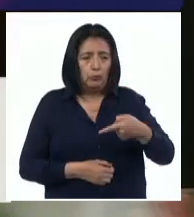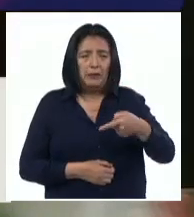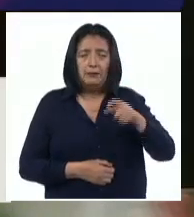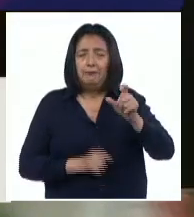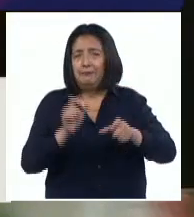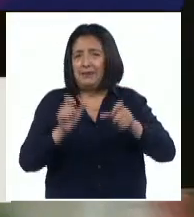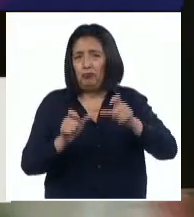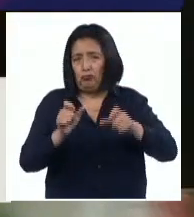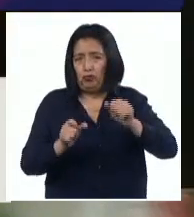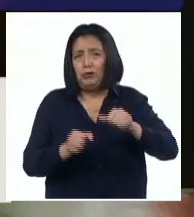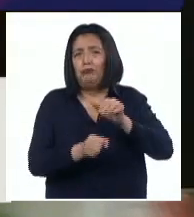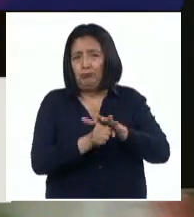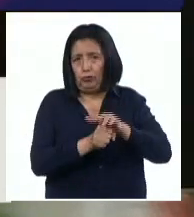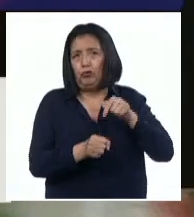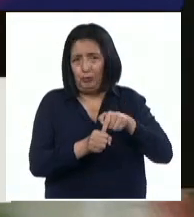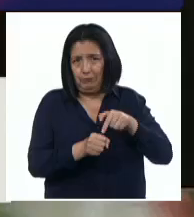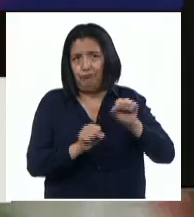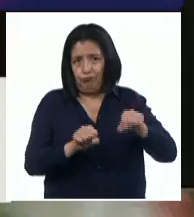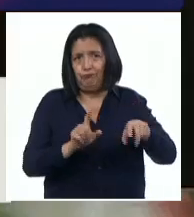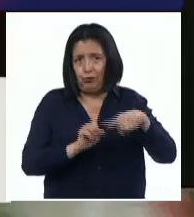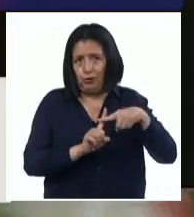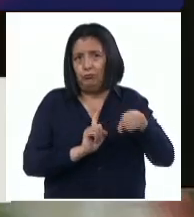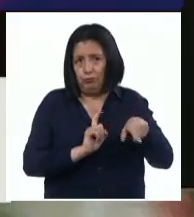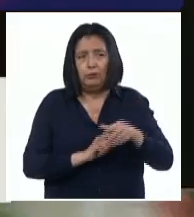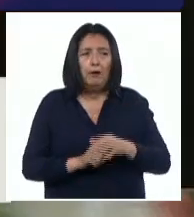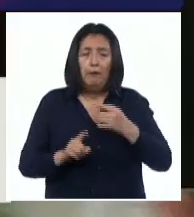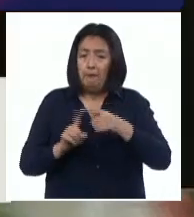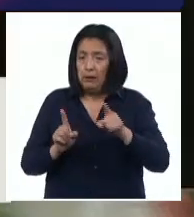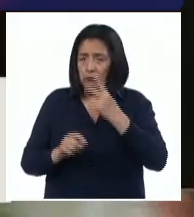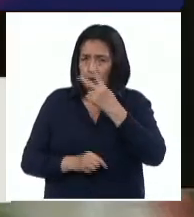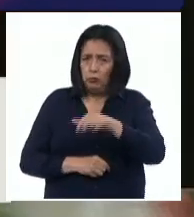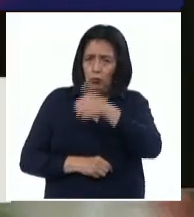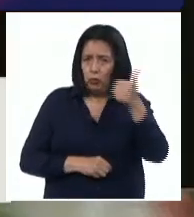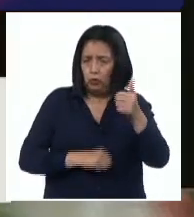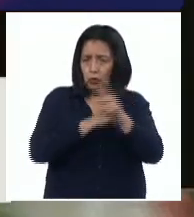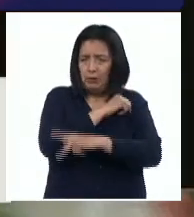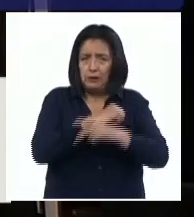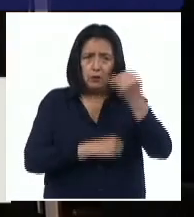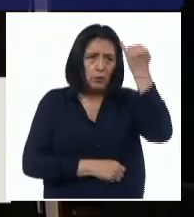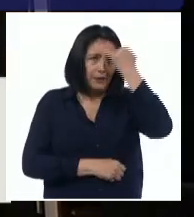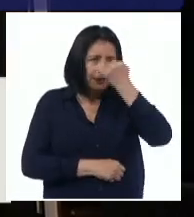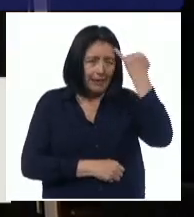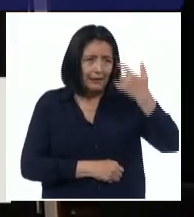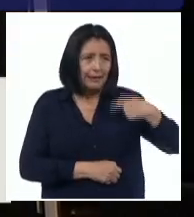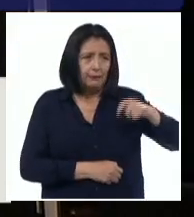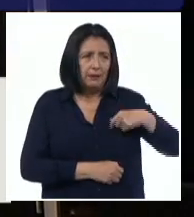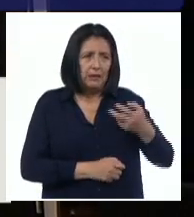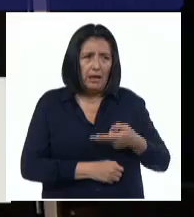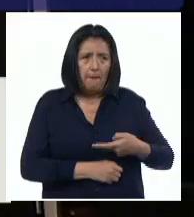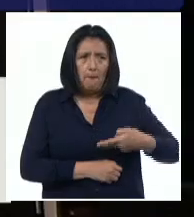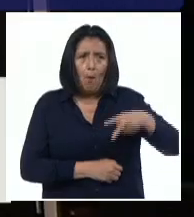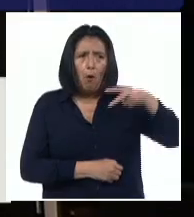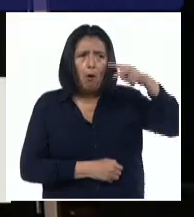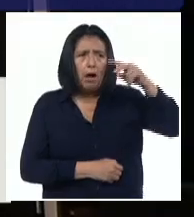casos con el virus COVID-19. Pero vemos países como Italia y España que están por sobre